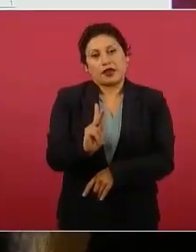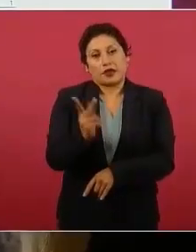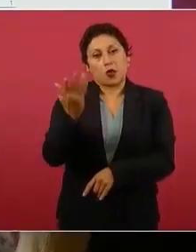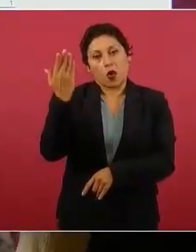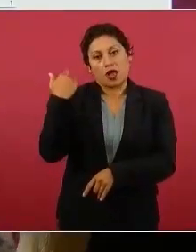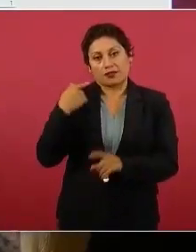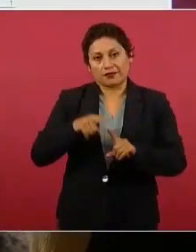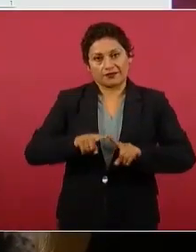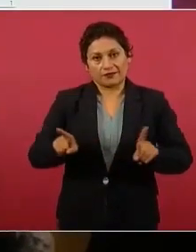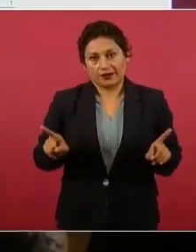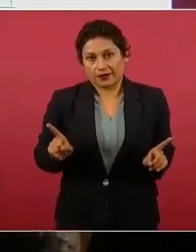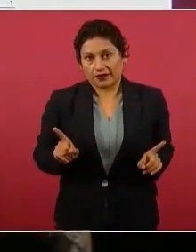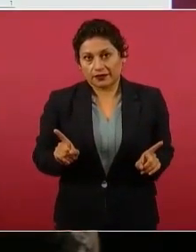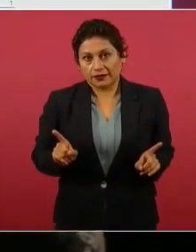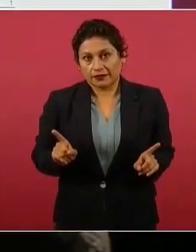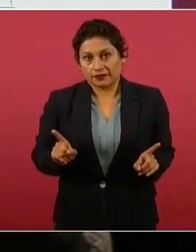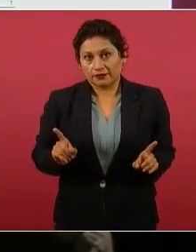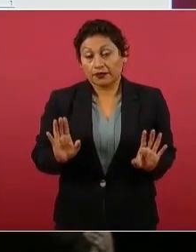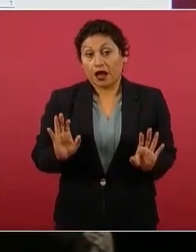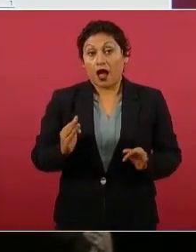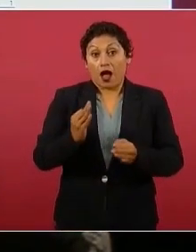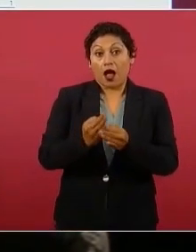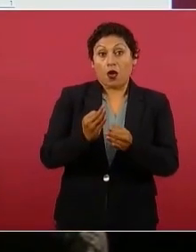que hay hasta huelga.